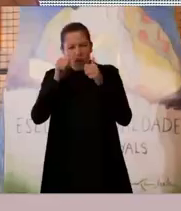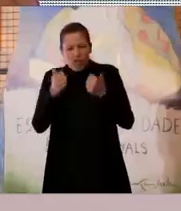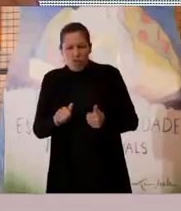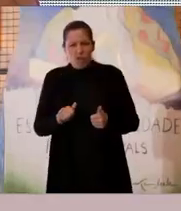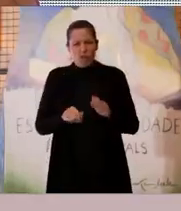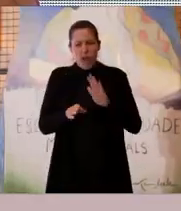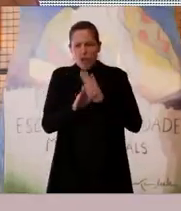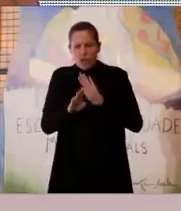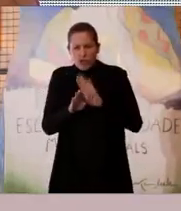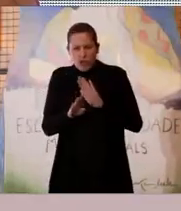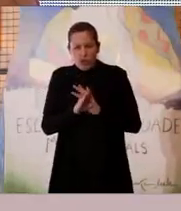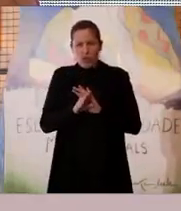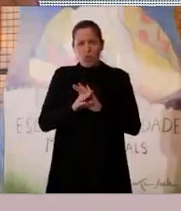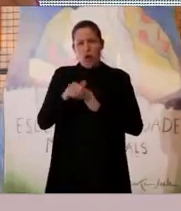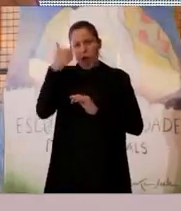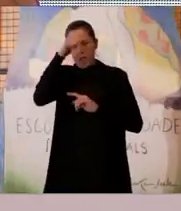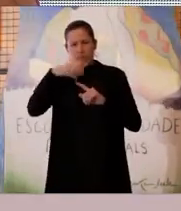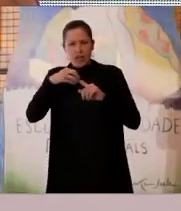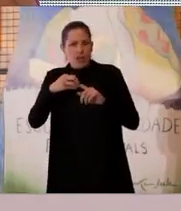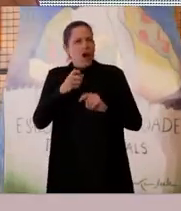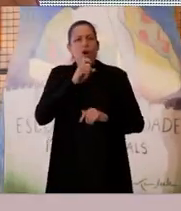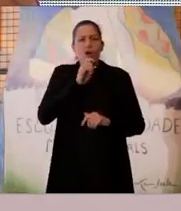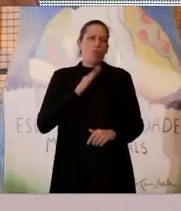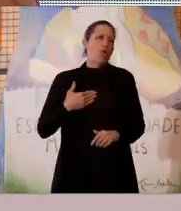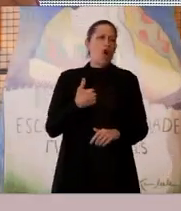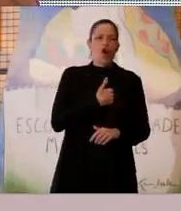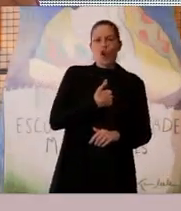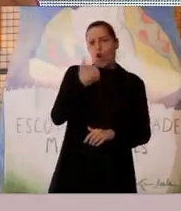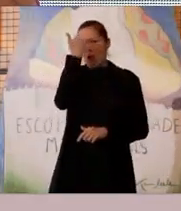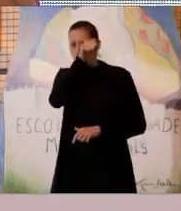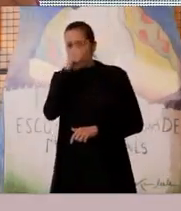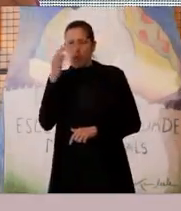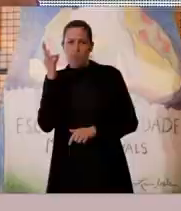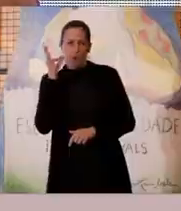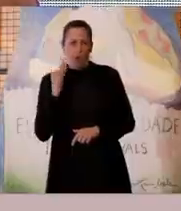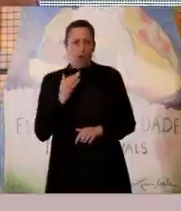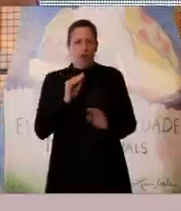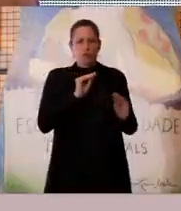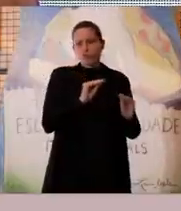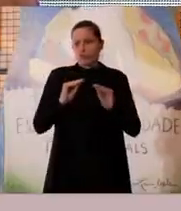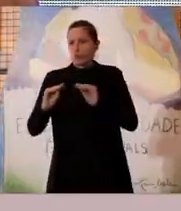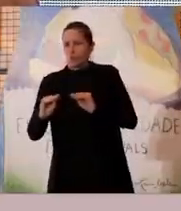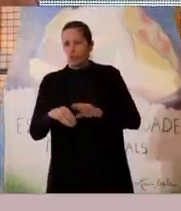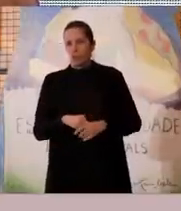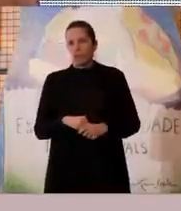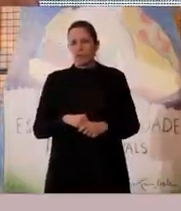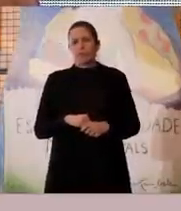que y que esa idealización y romantización de los cuidados a mí me preocupa y ya eso la máxima expresión es lo del